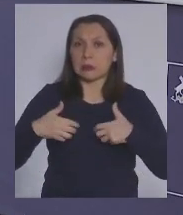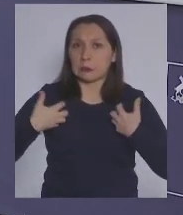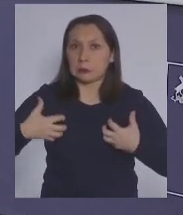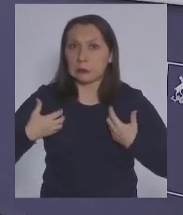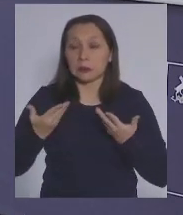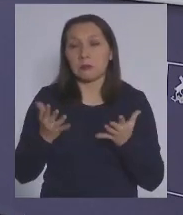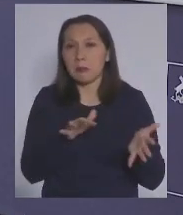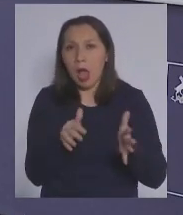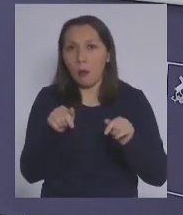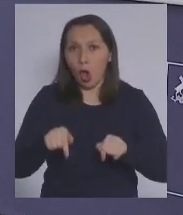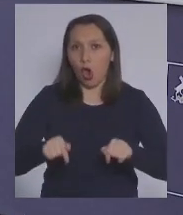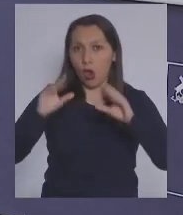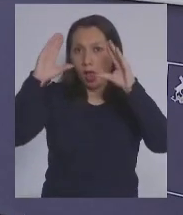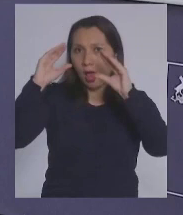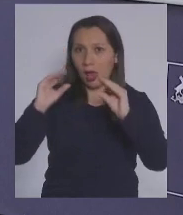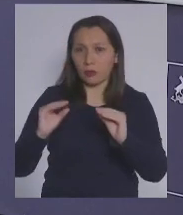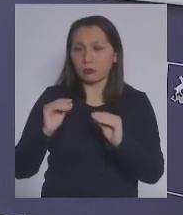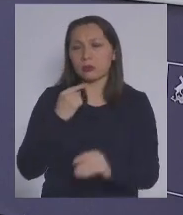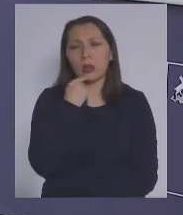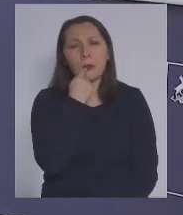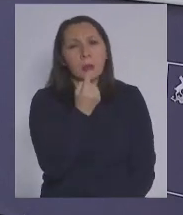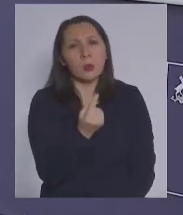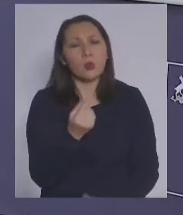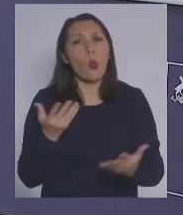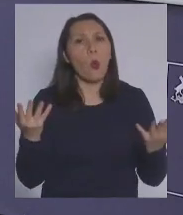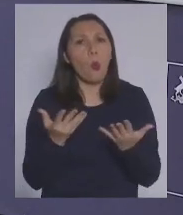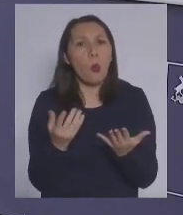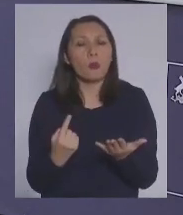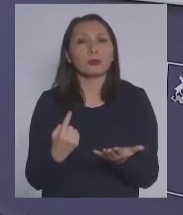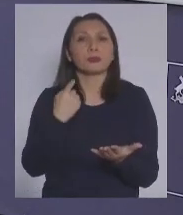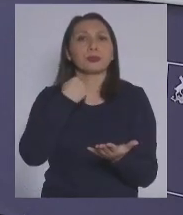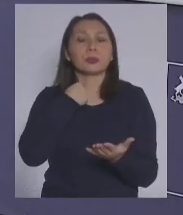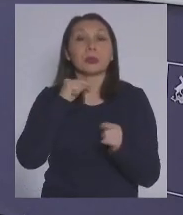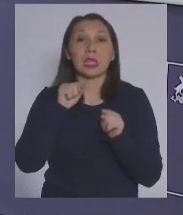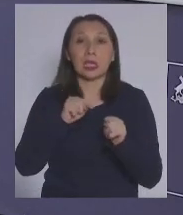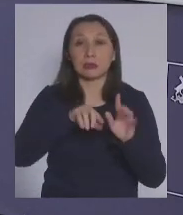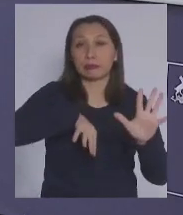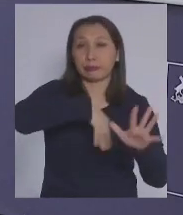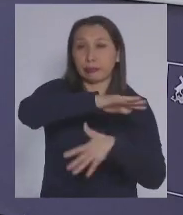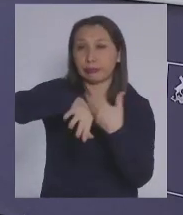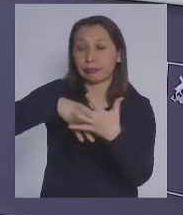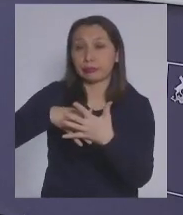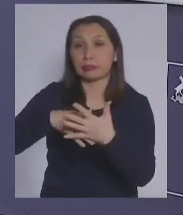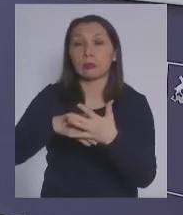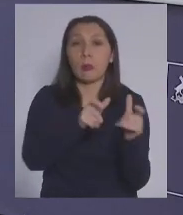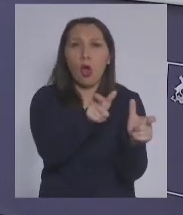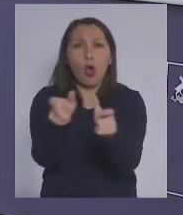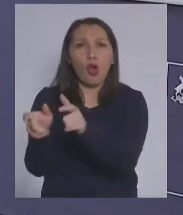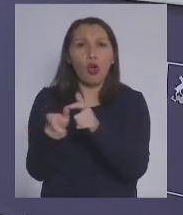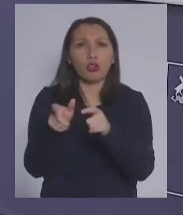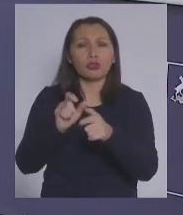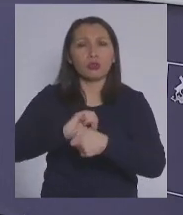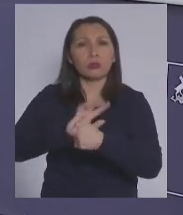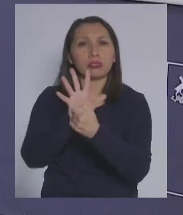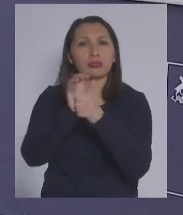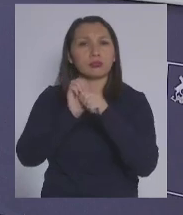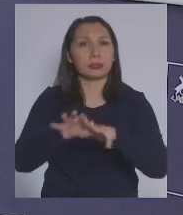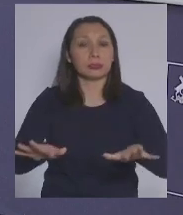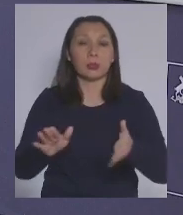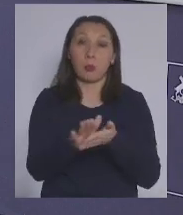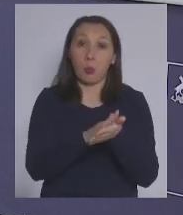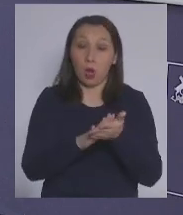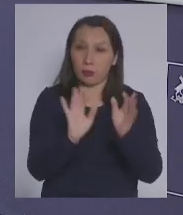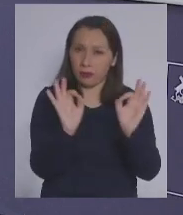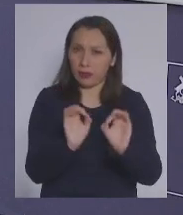ejemplo el día a la noche entonces la pregunta es cómo afecta estos estos hechos de violencia en el control de la pandemia siendo más precisos por